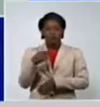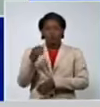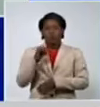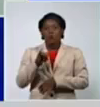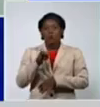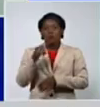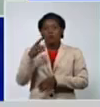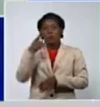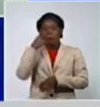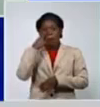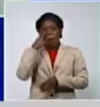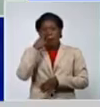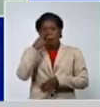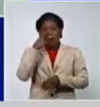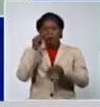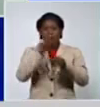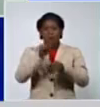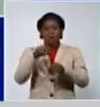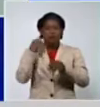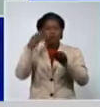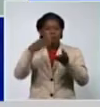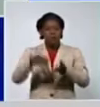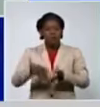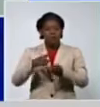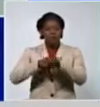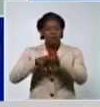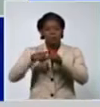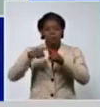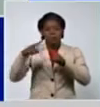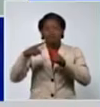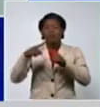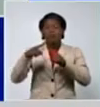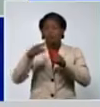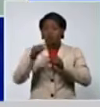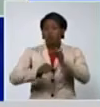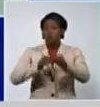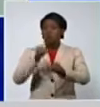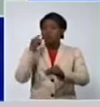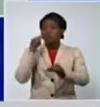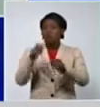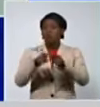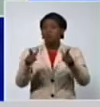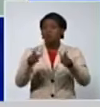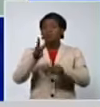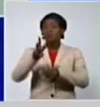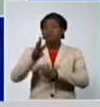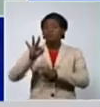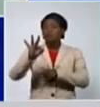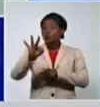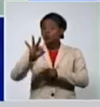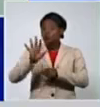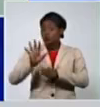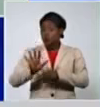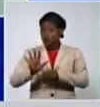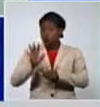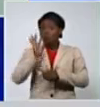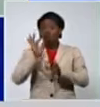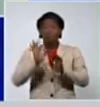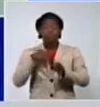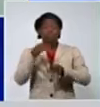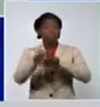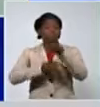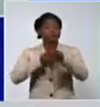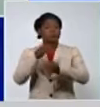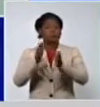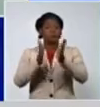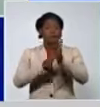el número de fallecidos, que se incrementa en 38 fallecidos. Estamos hablando que cierra